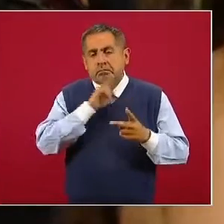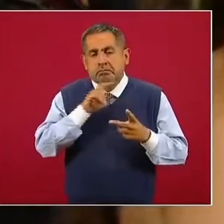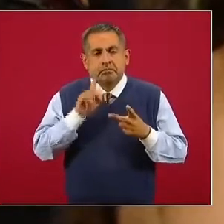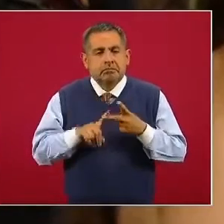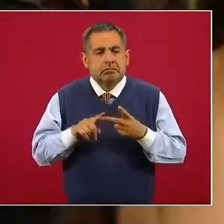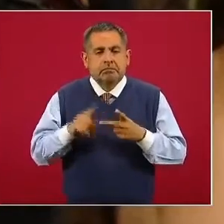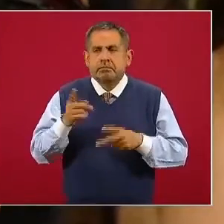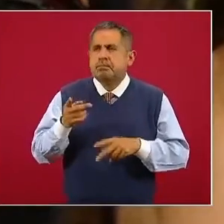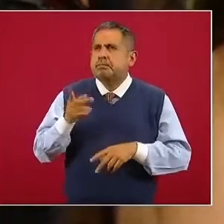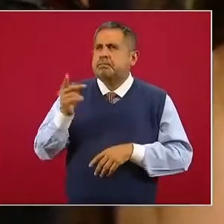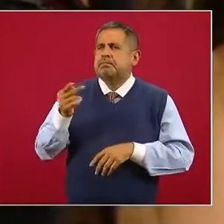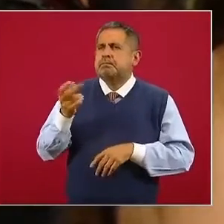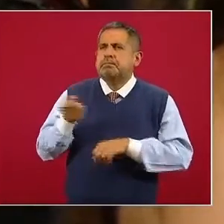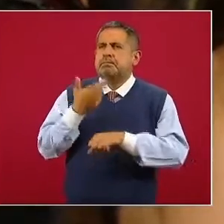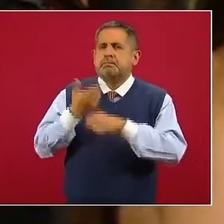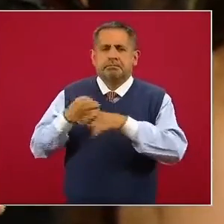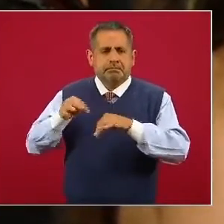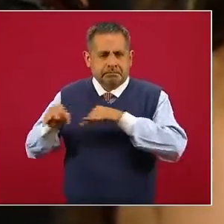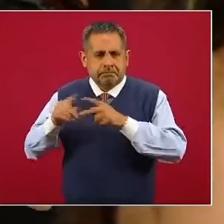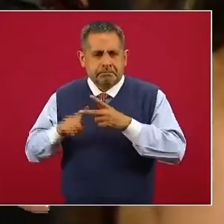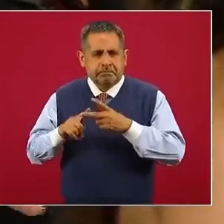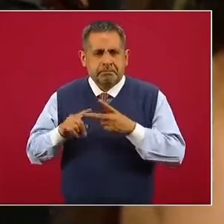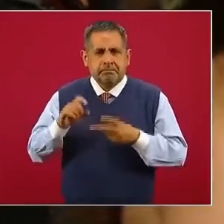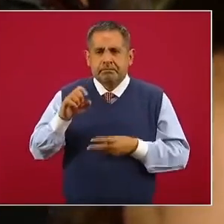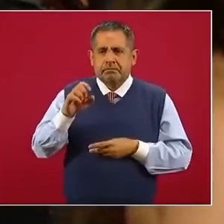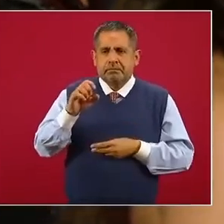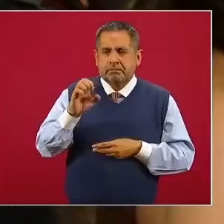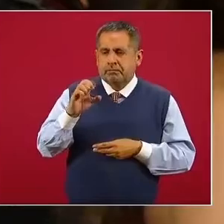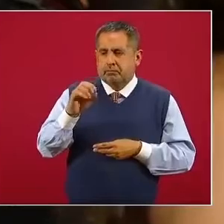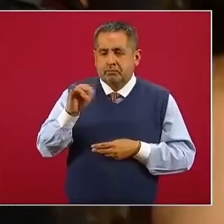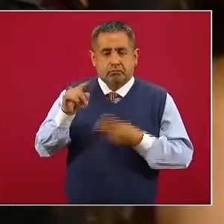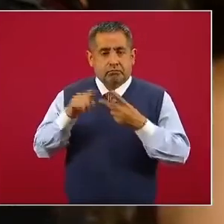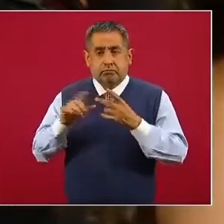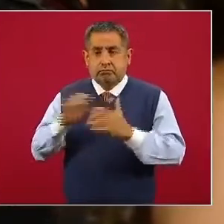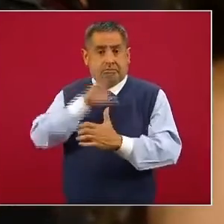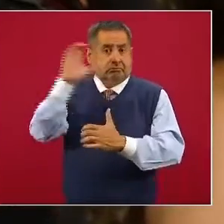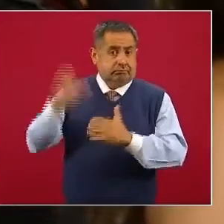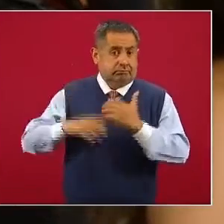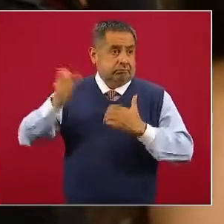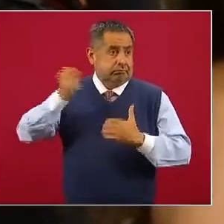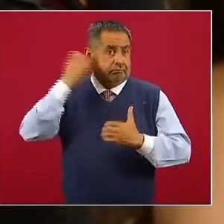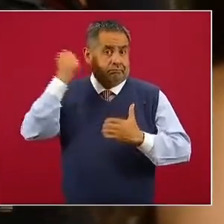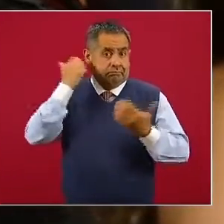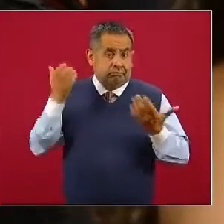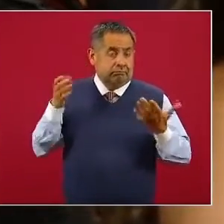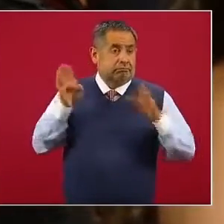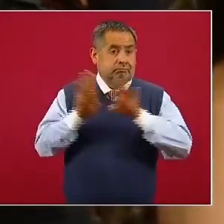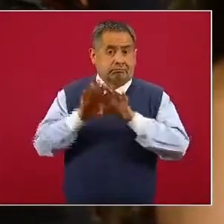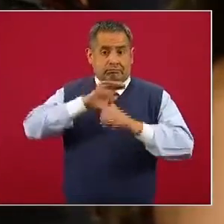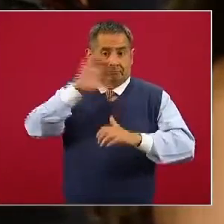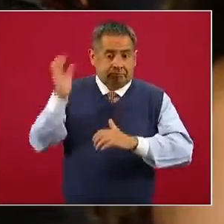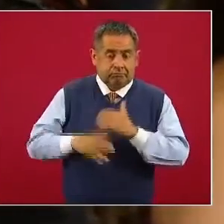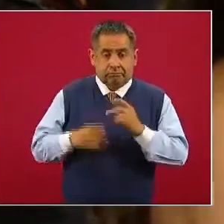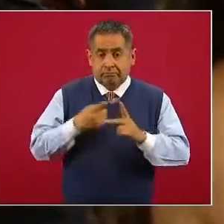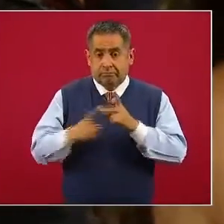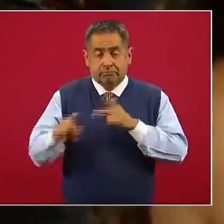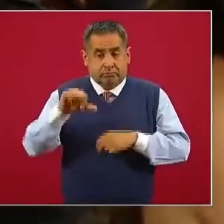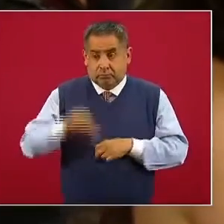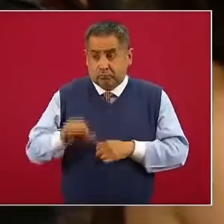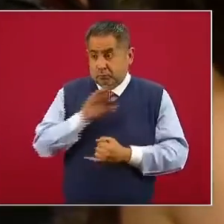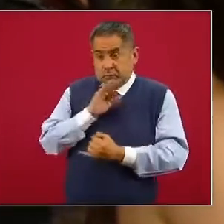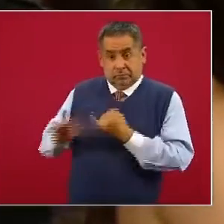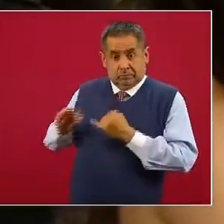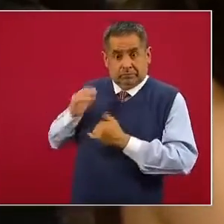las secretarias de Trabajo y Economía dieron por terminadas sus conferencias a partir de hoy, fue la